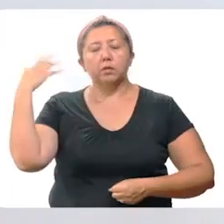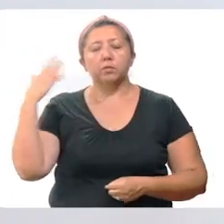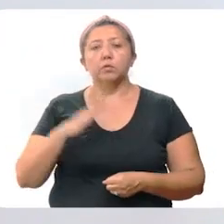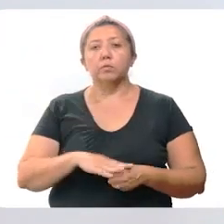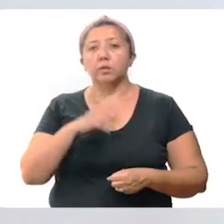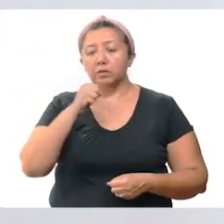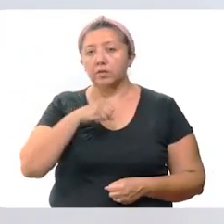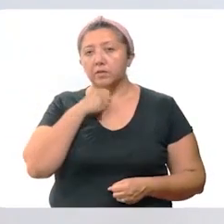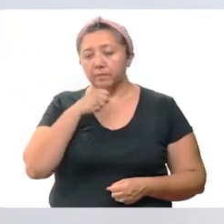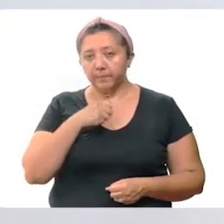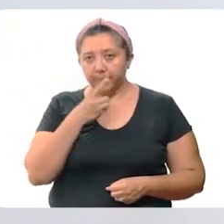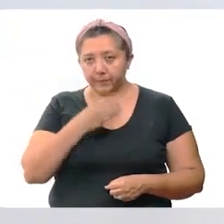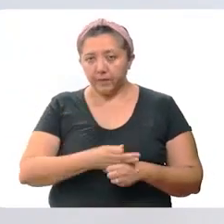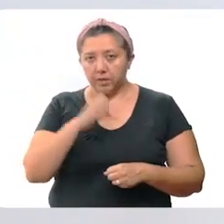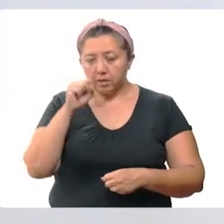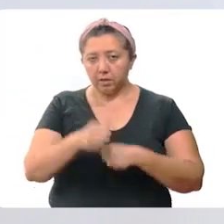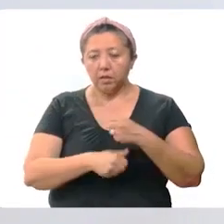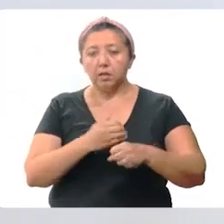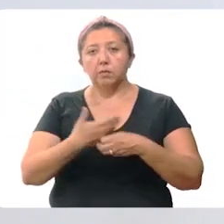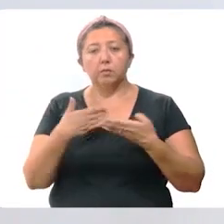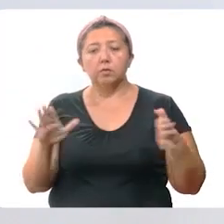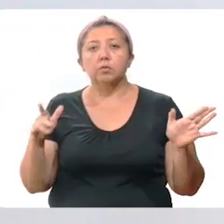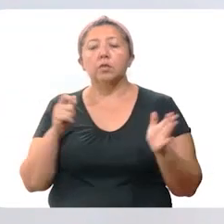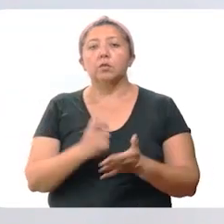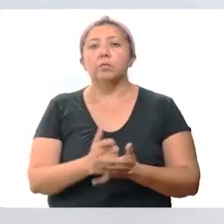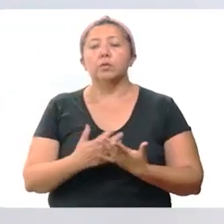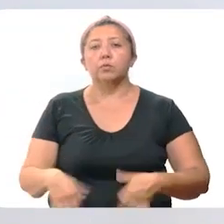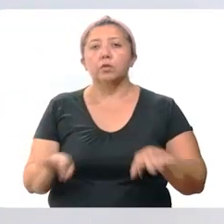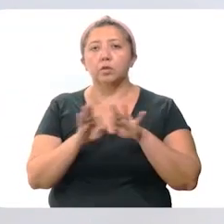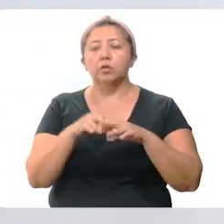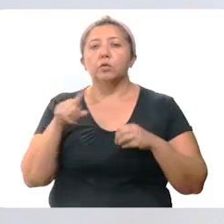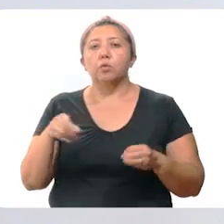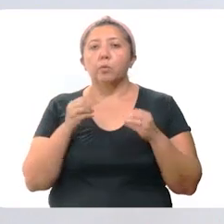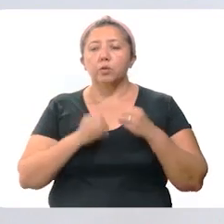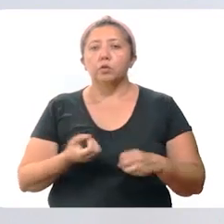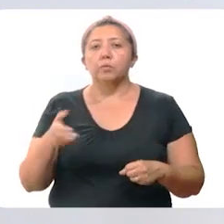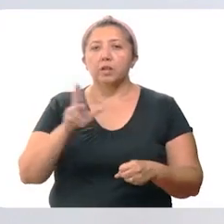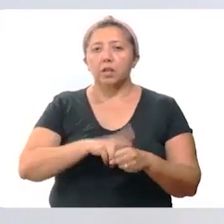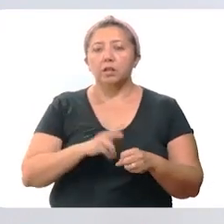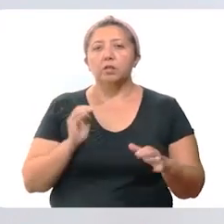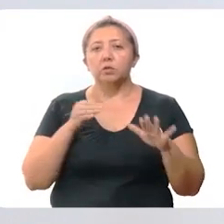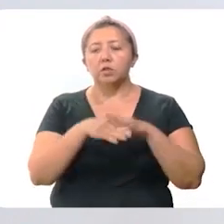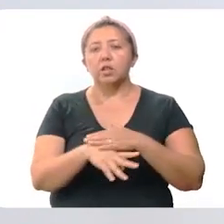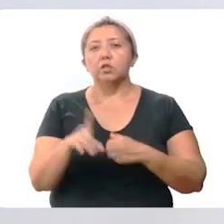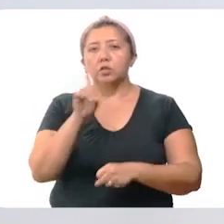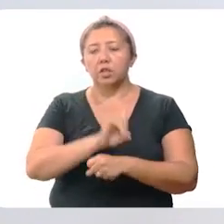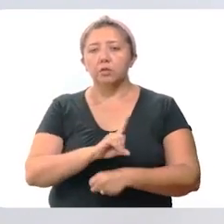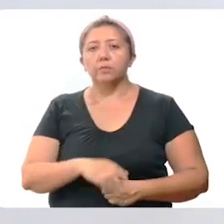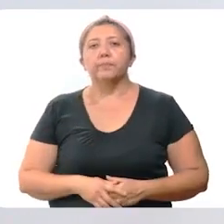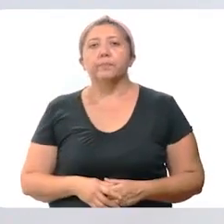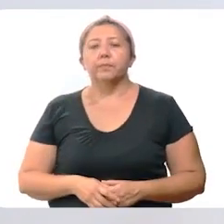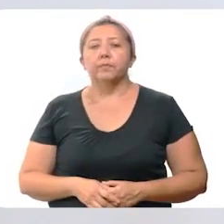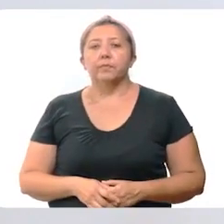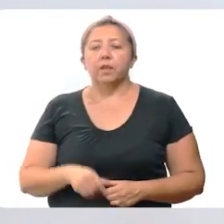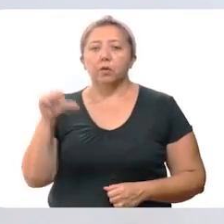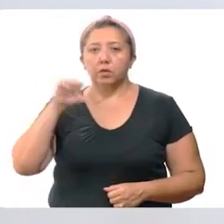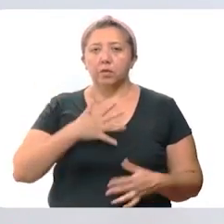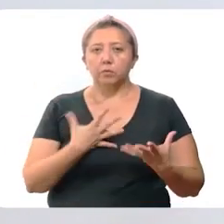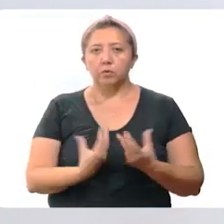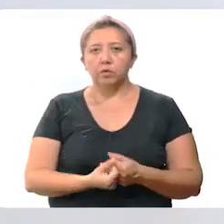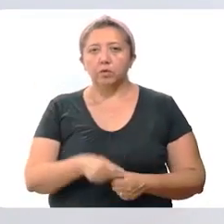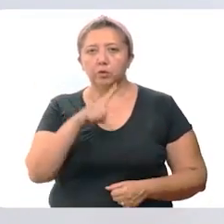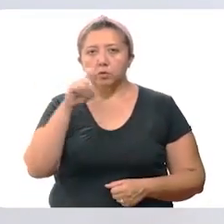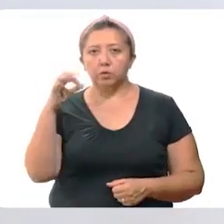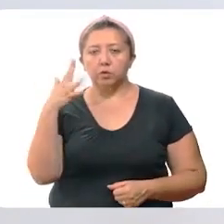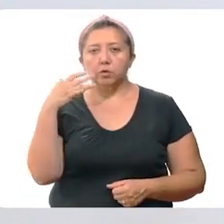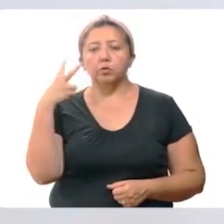mayores. Como se ha señalado en la reapertura económica, los datos más importantes son la ocupación hospitalaria y los ingresos diarios. El día de hoy